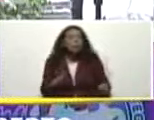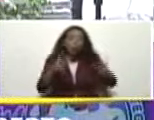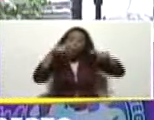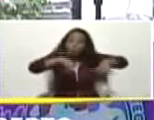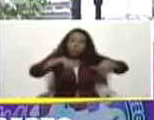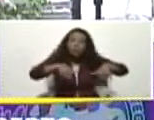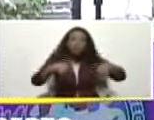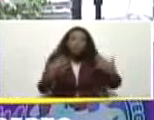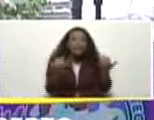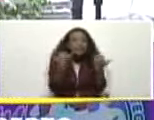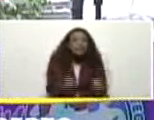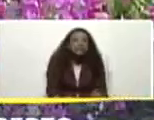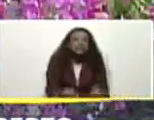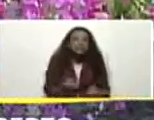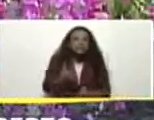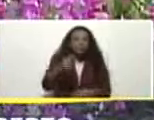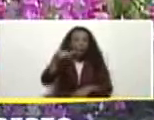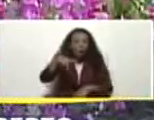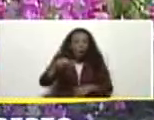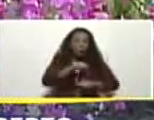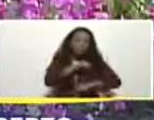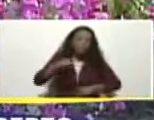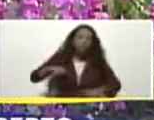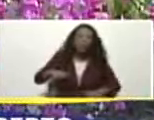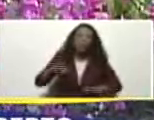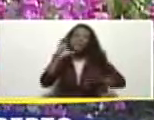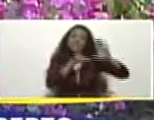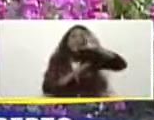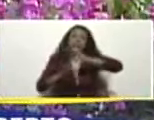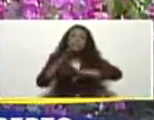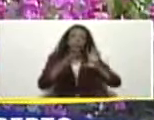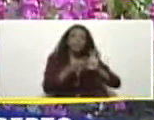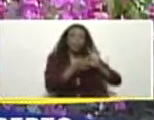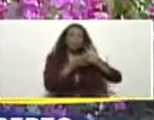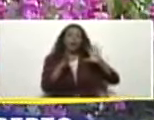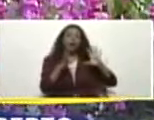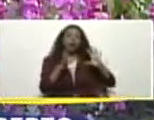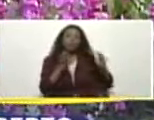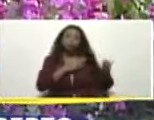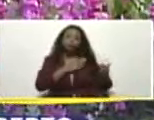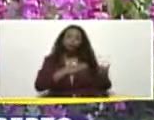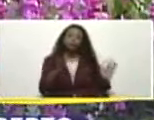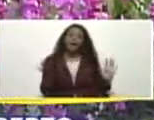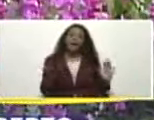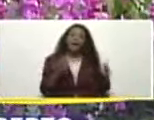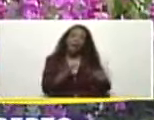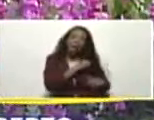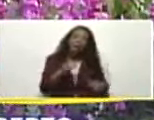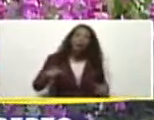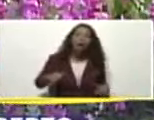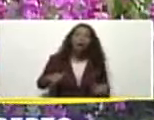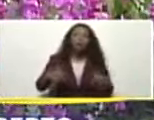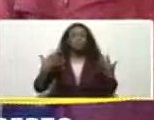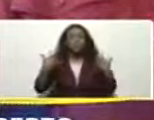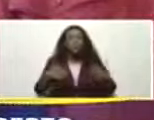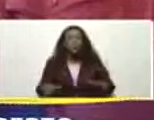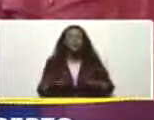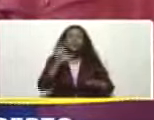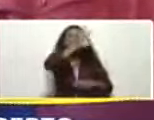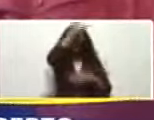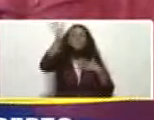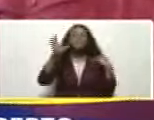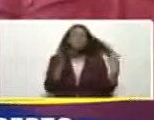sin pensar en la independencia científica, tecnológica, en la independencia del conocimiento de los